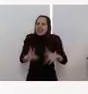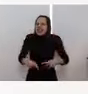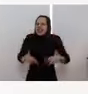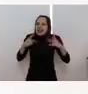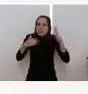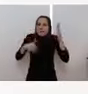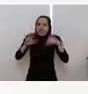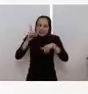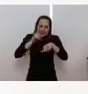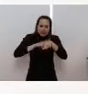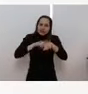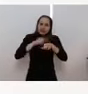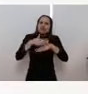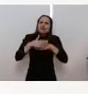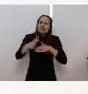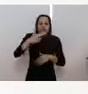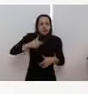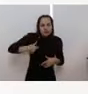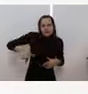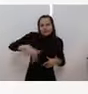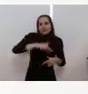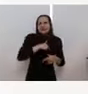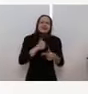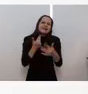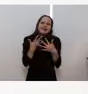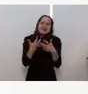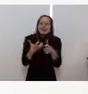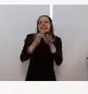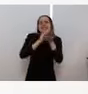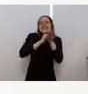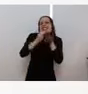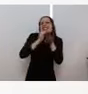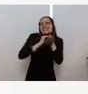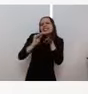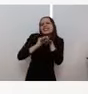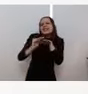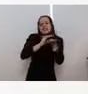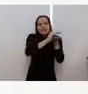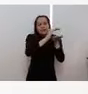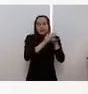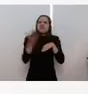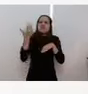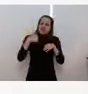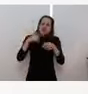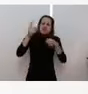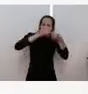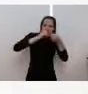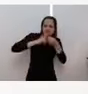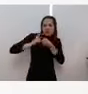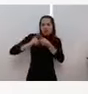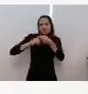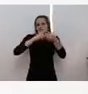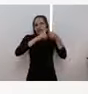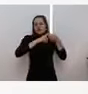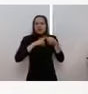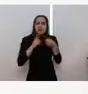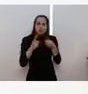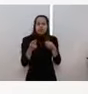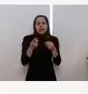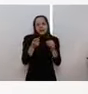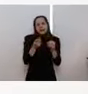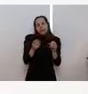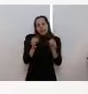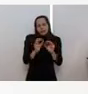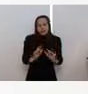nosotros estamos invitando a todos nuestros usuarios a que participen activamente de estos programas se vinculen a la pandemia también